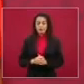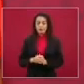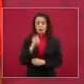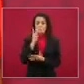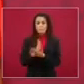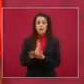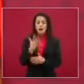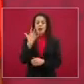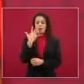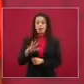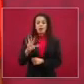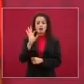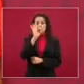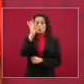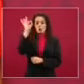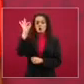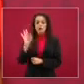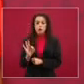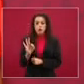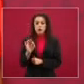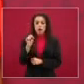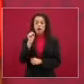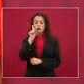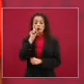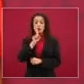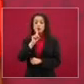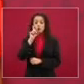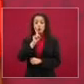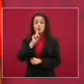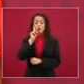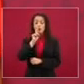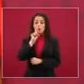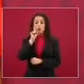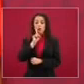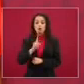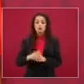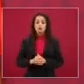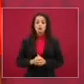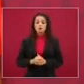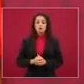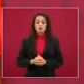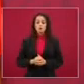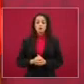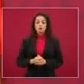solo el 10% son mujeres.